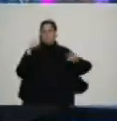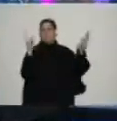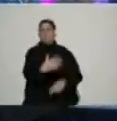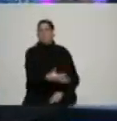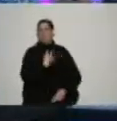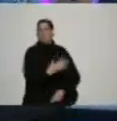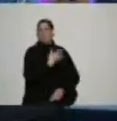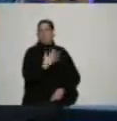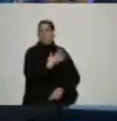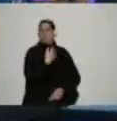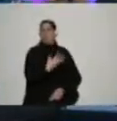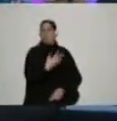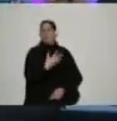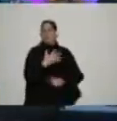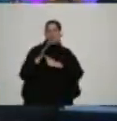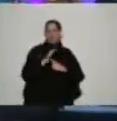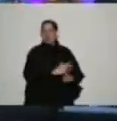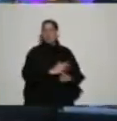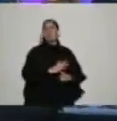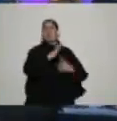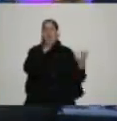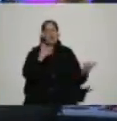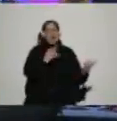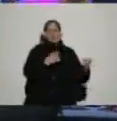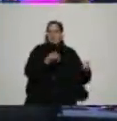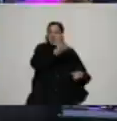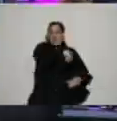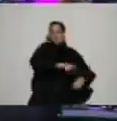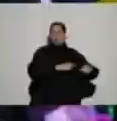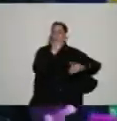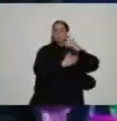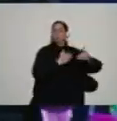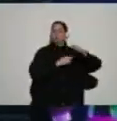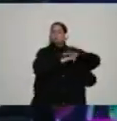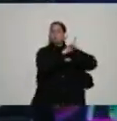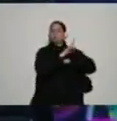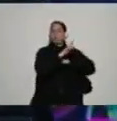limitado. Ellos necesitan avanzar, más ayuda e